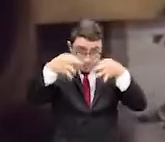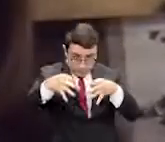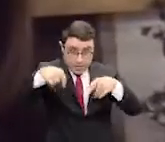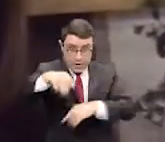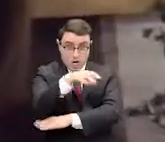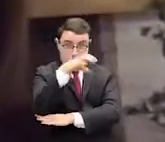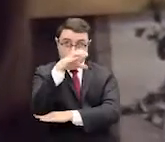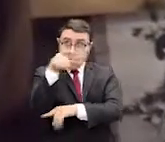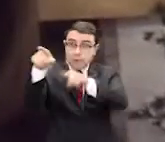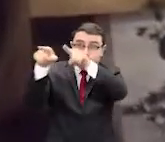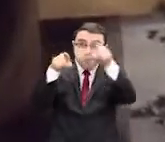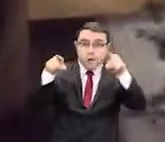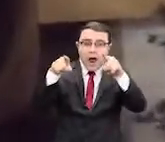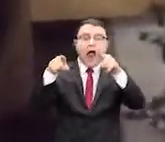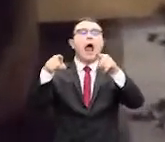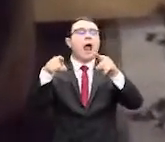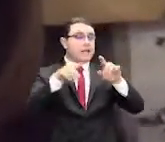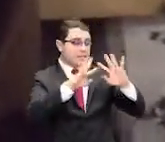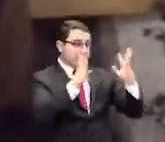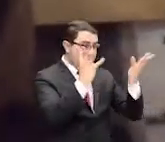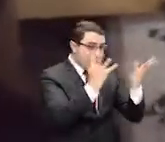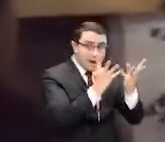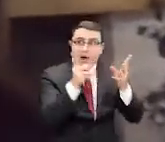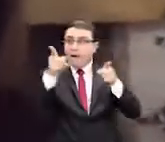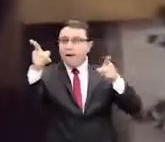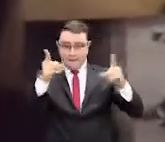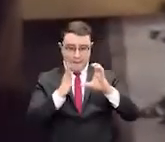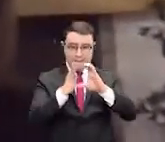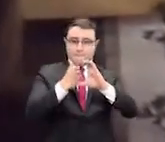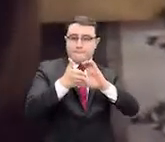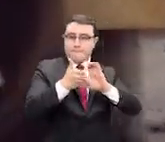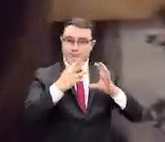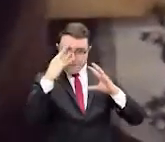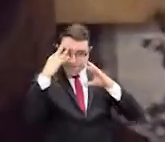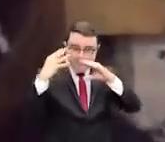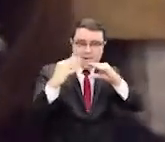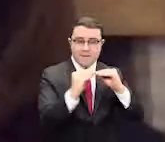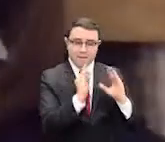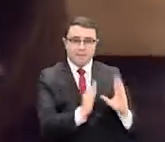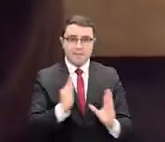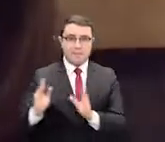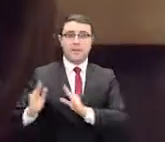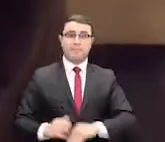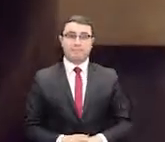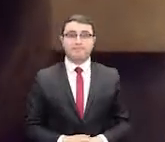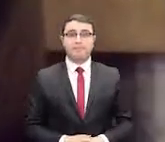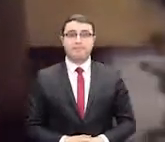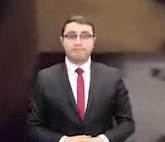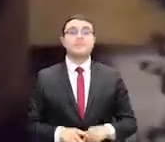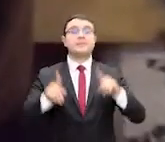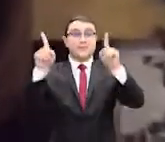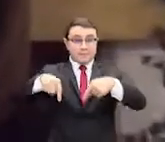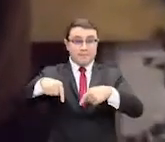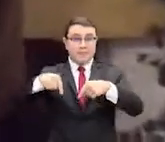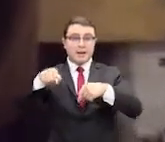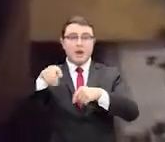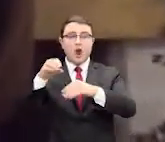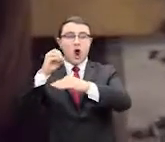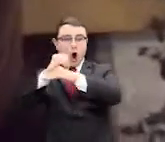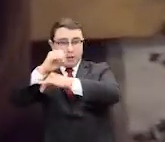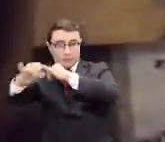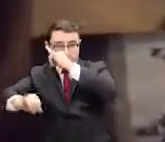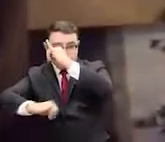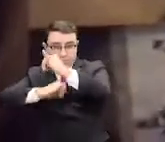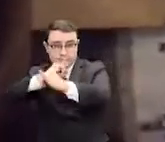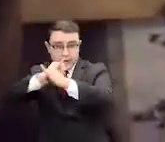embajadas acreditadas en nuestro país y el Senado de la República, así como también con los organismos internacionales de los